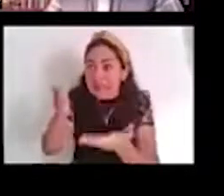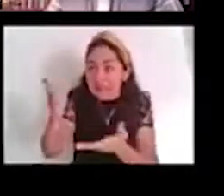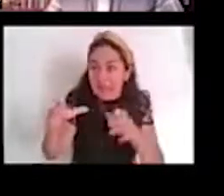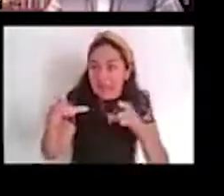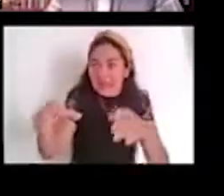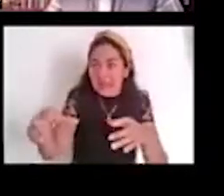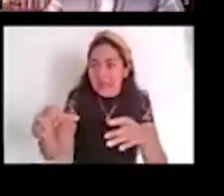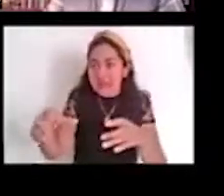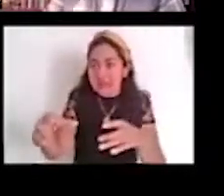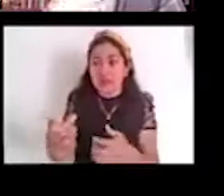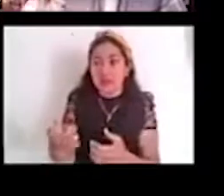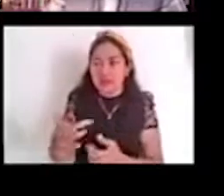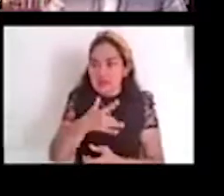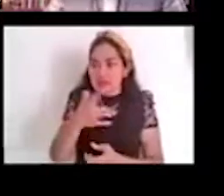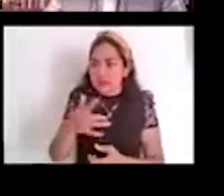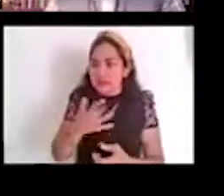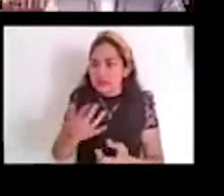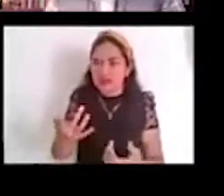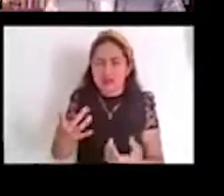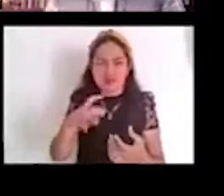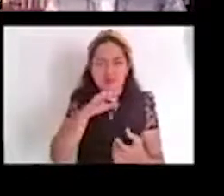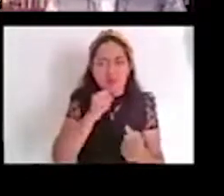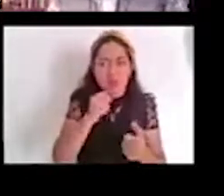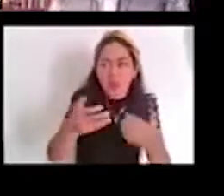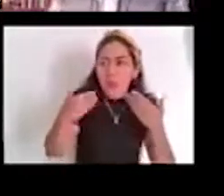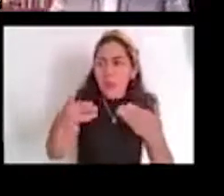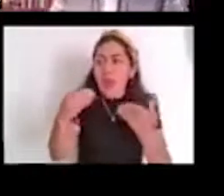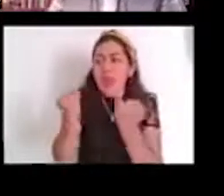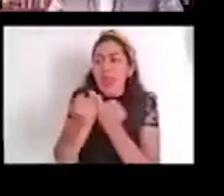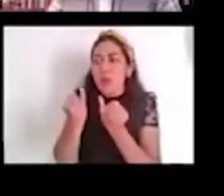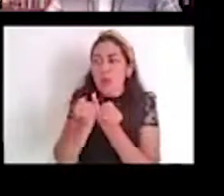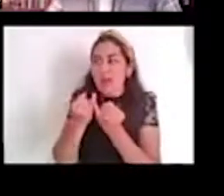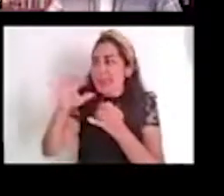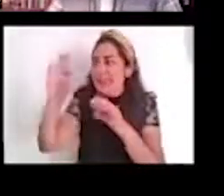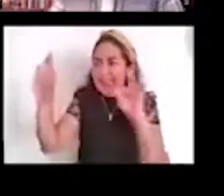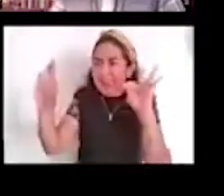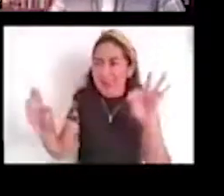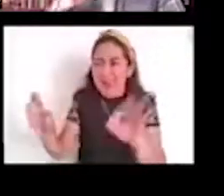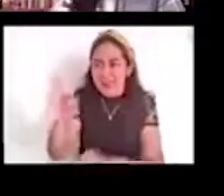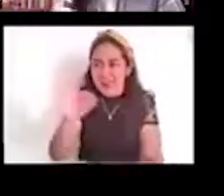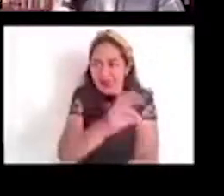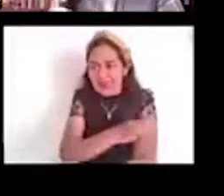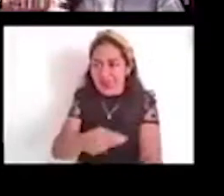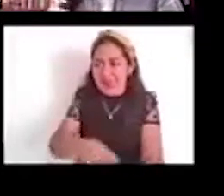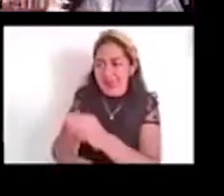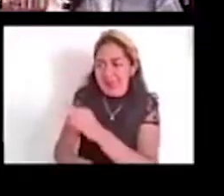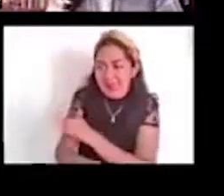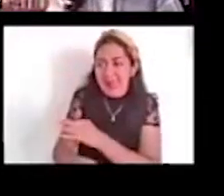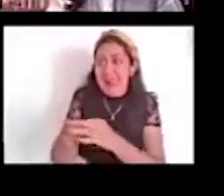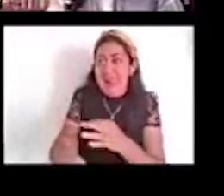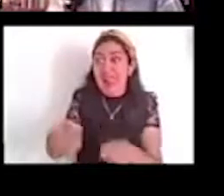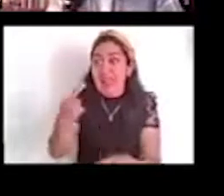de humedades y de enfermedades también, ¿no? Los mosquitos pues diezmaron mucha población.